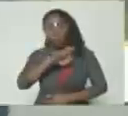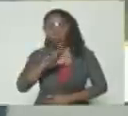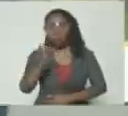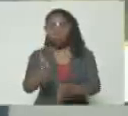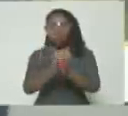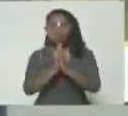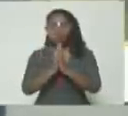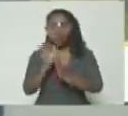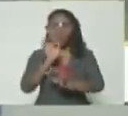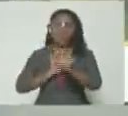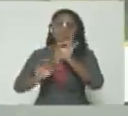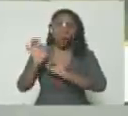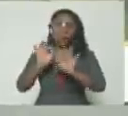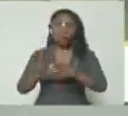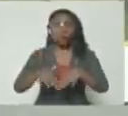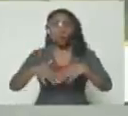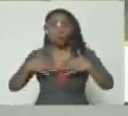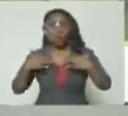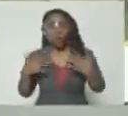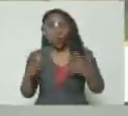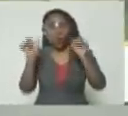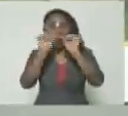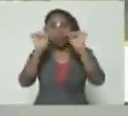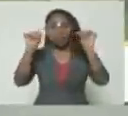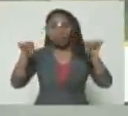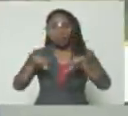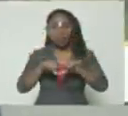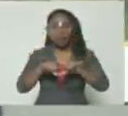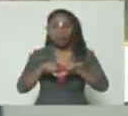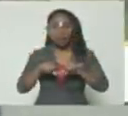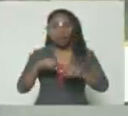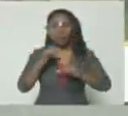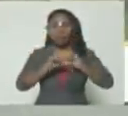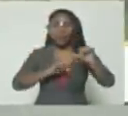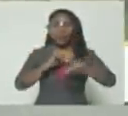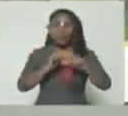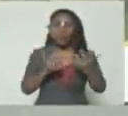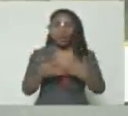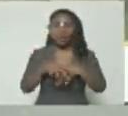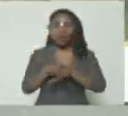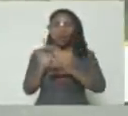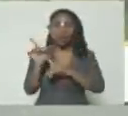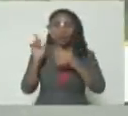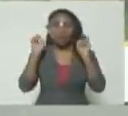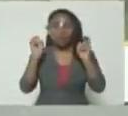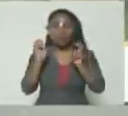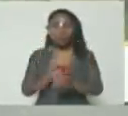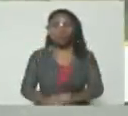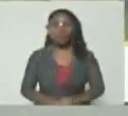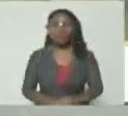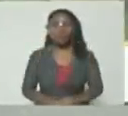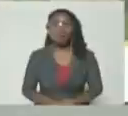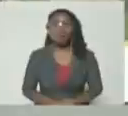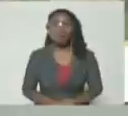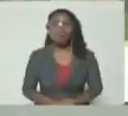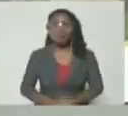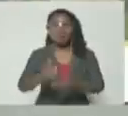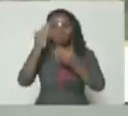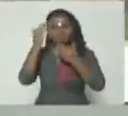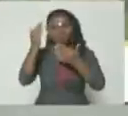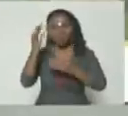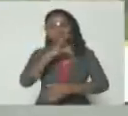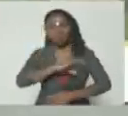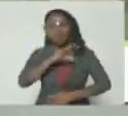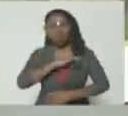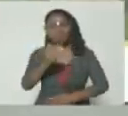favor, explícanos cuál es el sistema, el proceso integral de este conglomerado. Alejandro. Saludos, señor